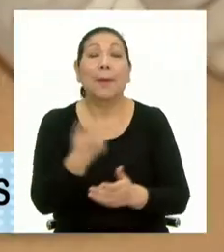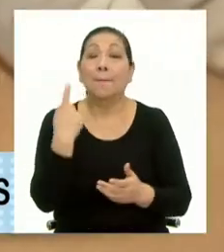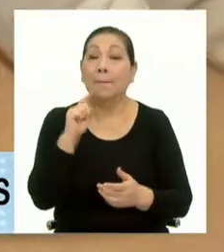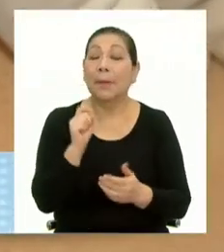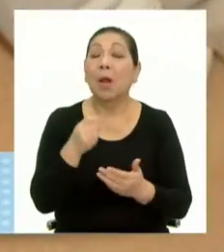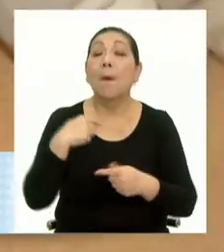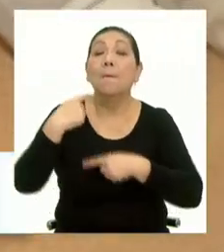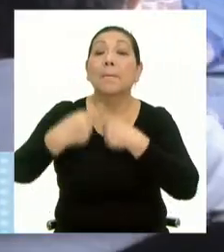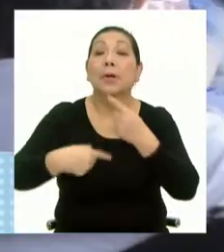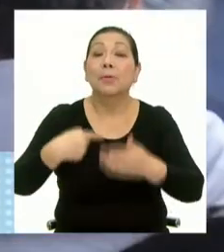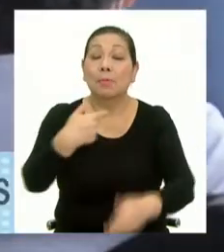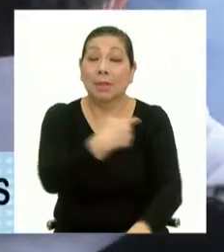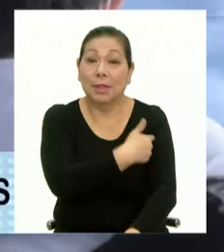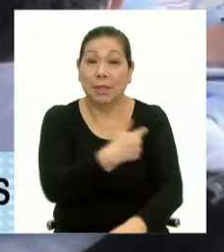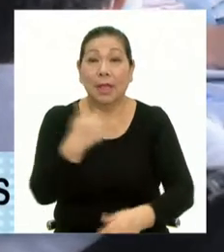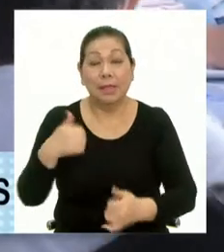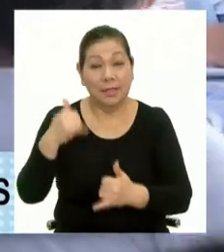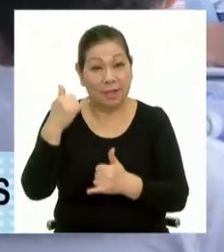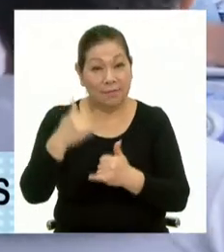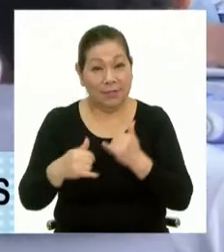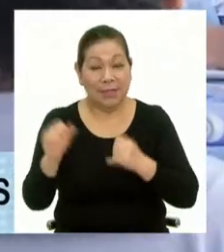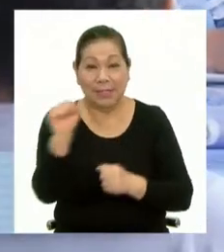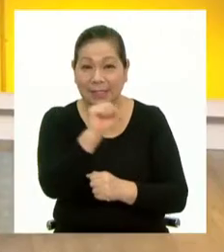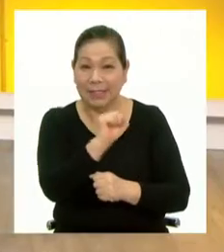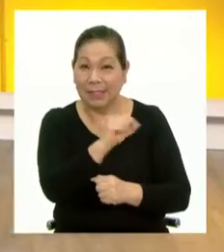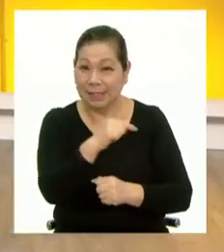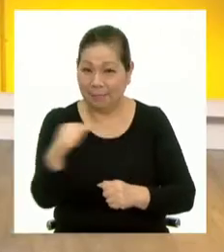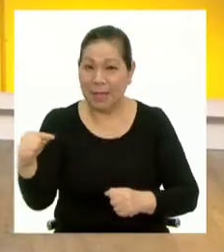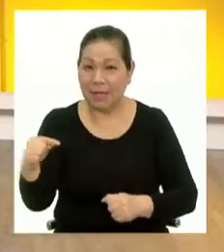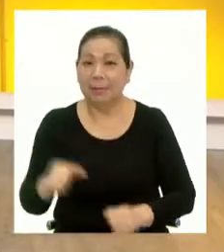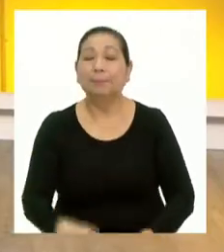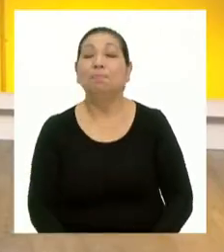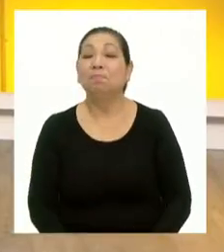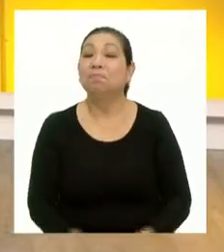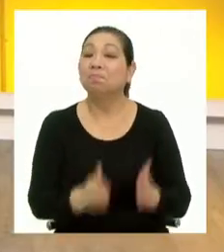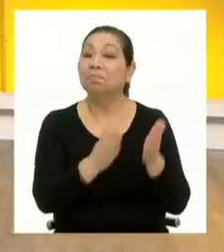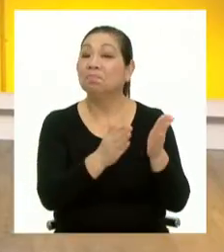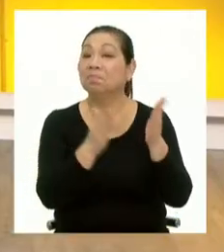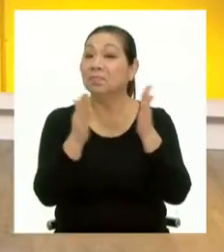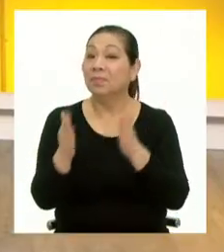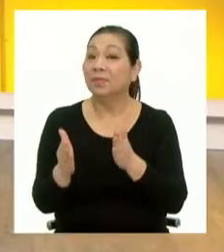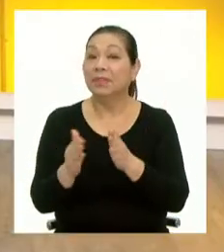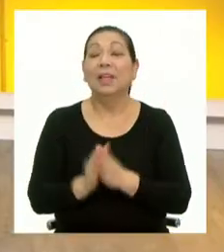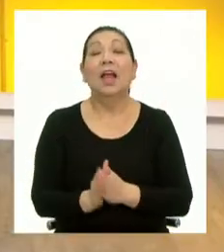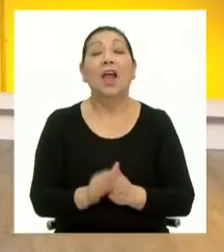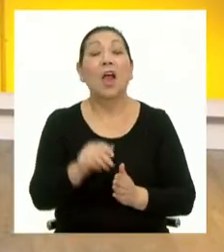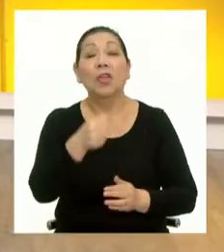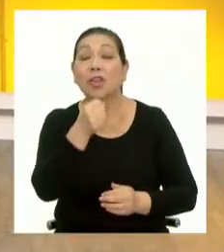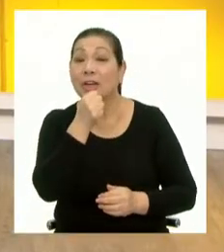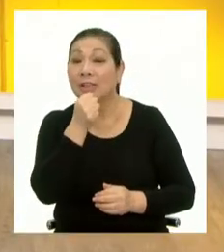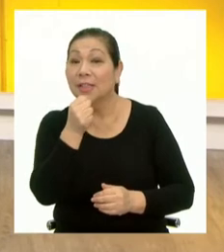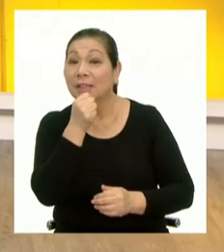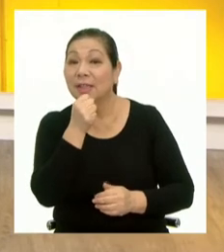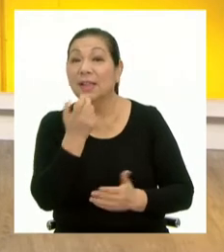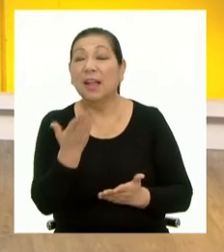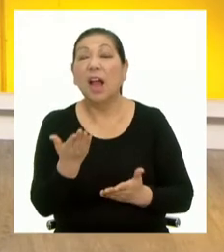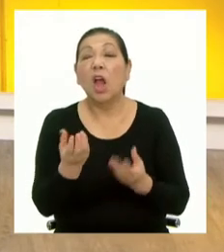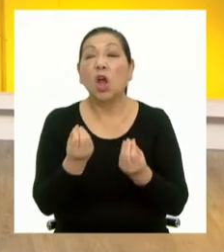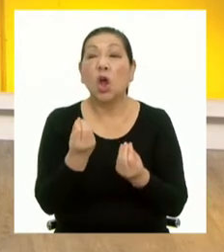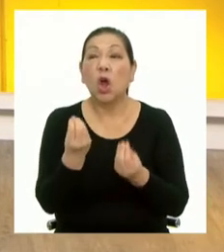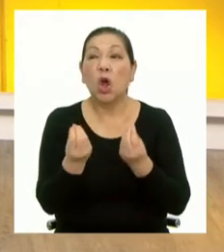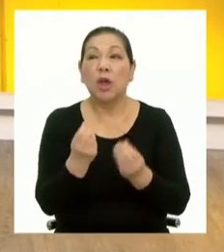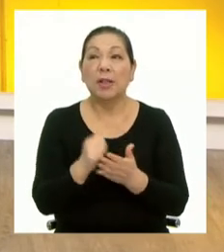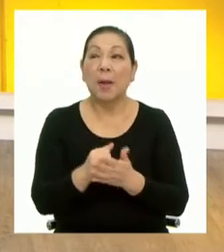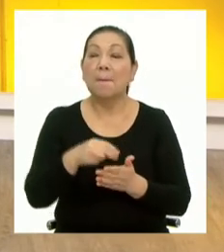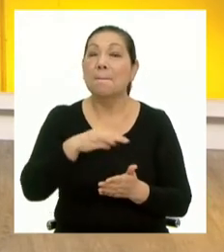de la próxima vacunatón este fin de semana. Bien, vamos ahora de inmediato con Romy Guamaní desde el BRAEM con